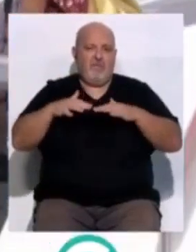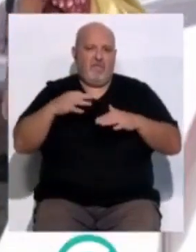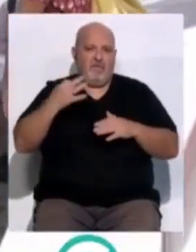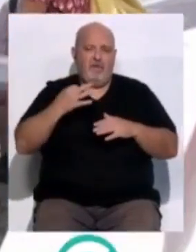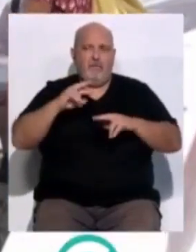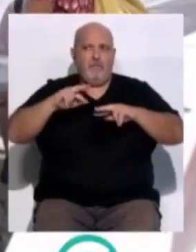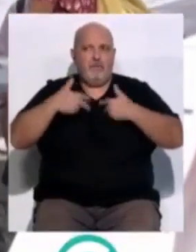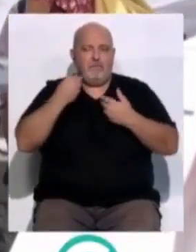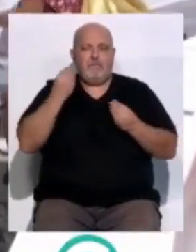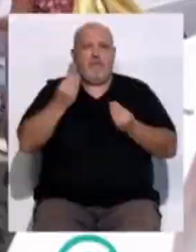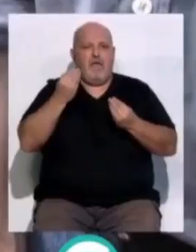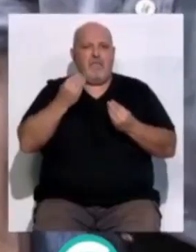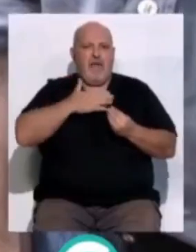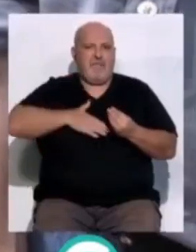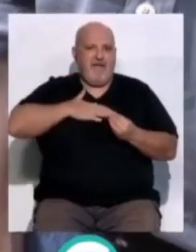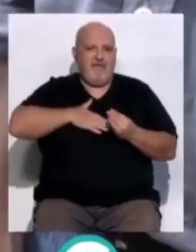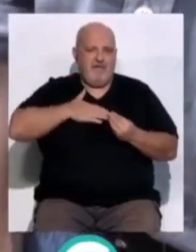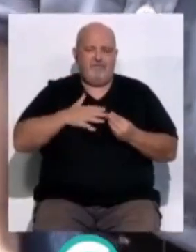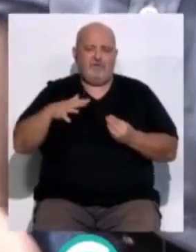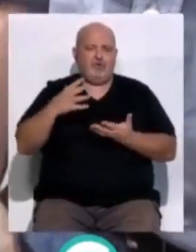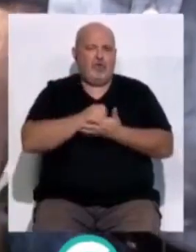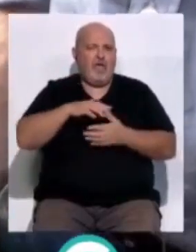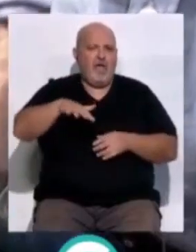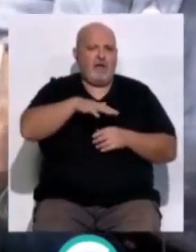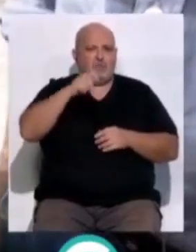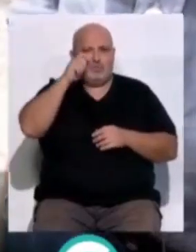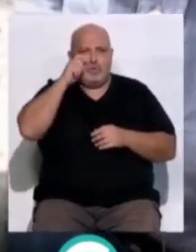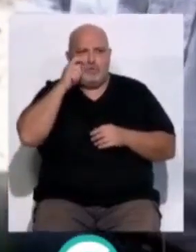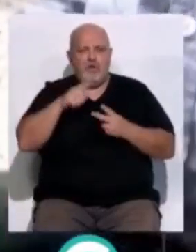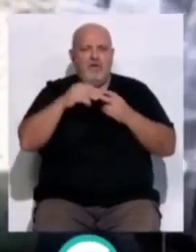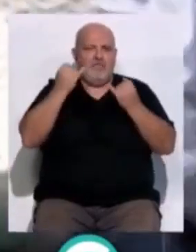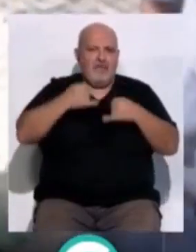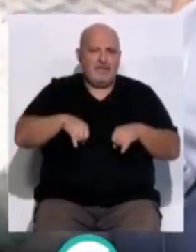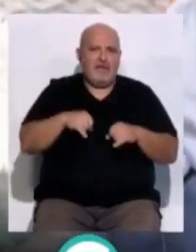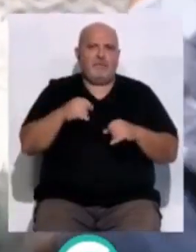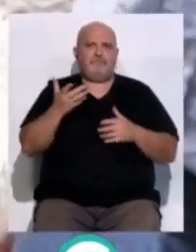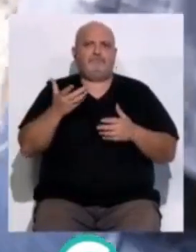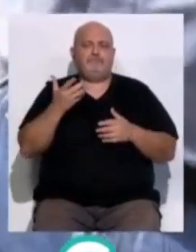nos permita tener una ciudad más amable. En todas las áreas, ya sea turismo, ya sea fiesta,